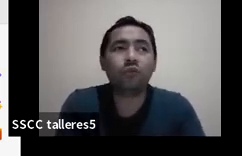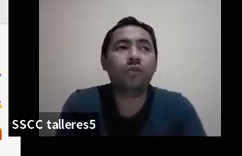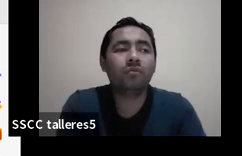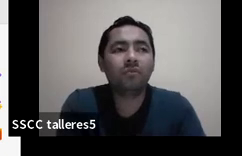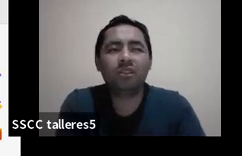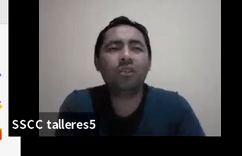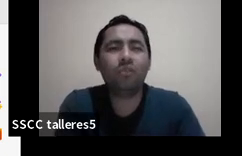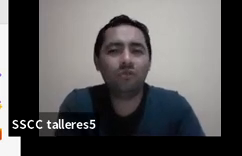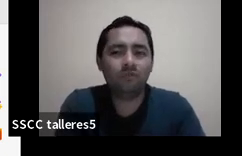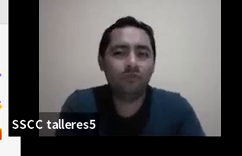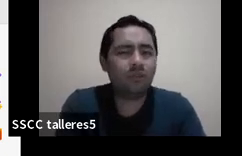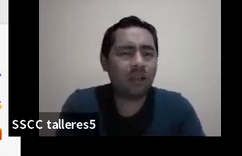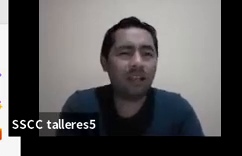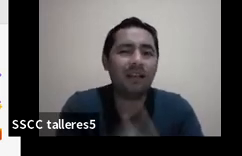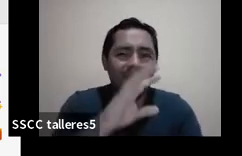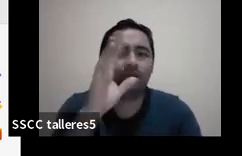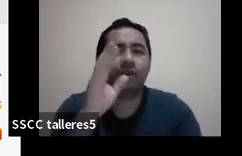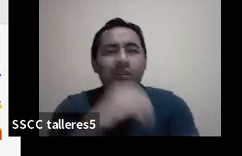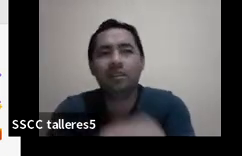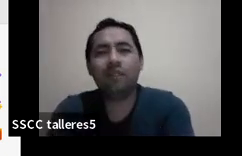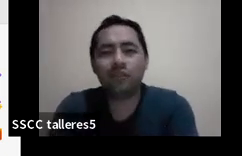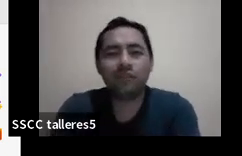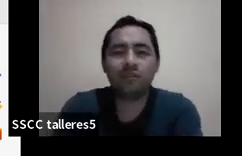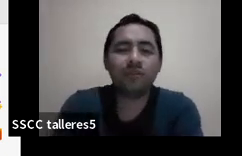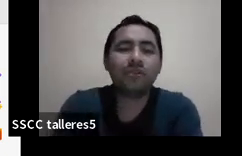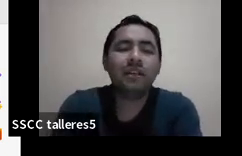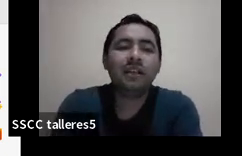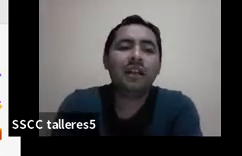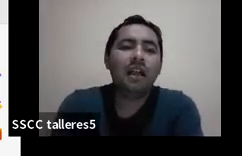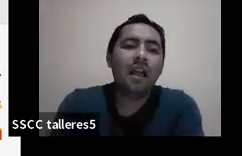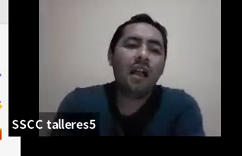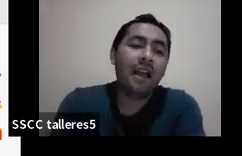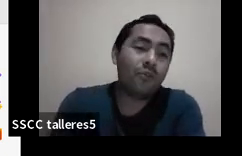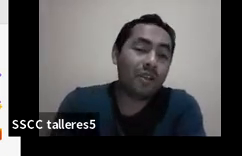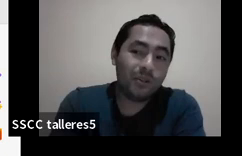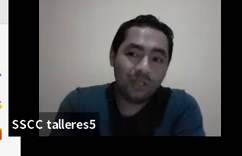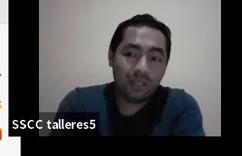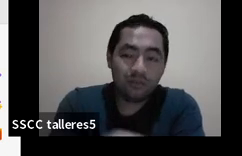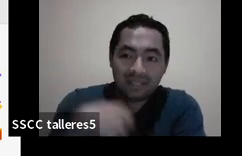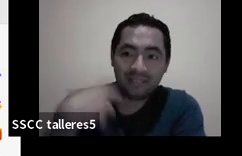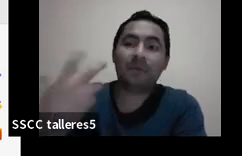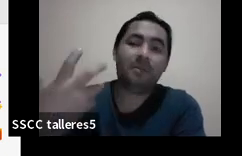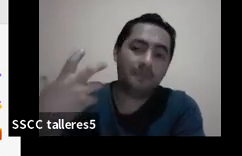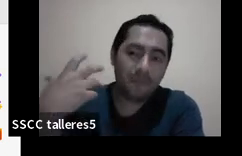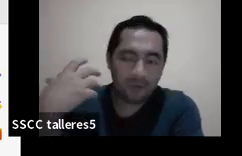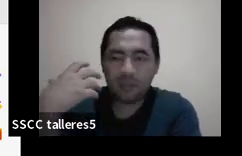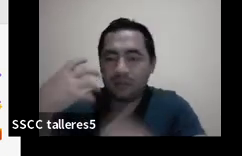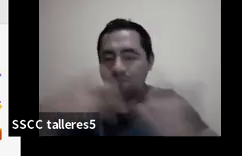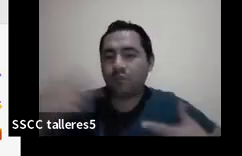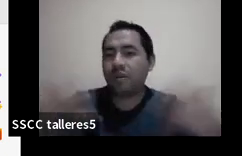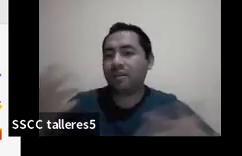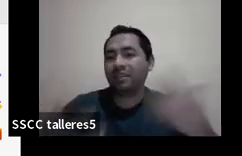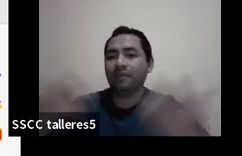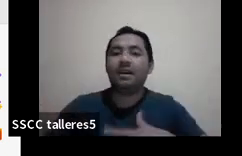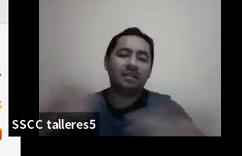Pasco, Cusco. En toda ciudad tiene una asociación de sordos. Hay algunas asociaciones que son más activas, ¿no?